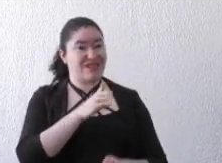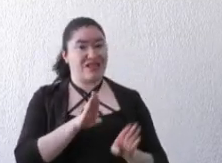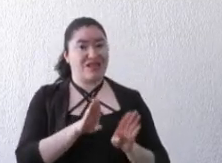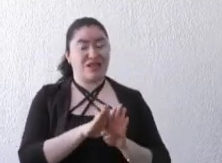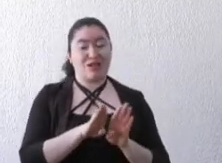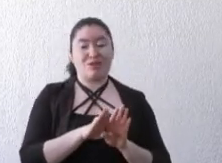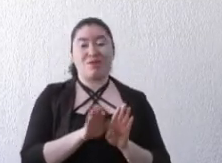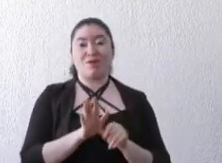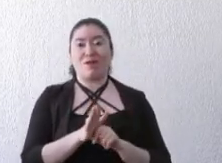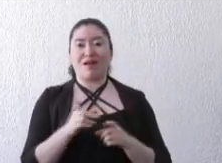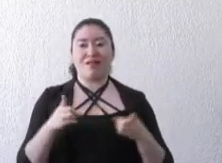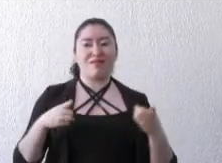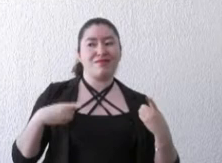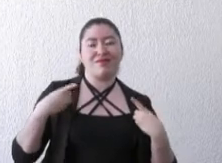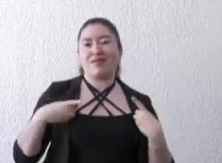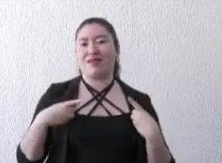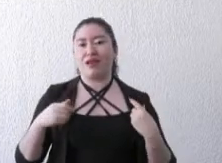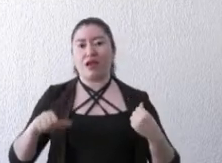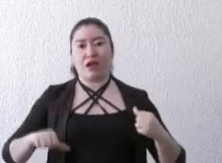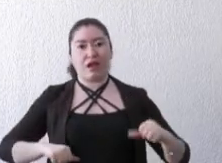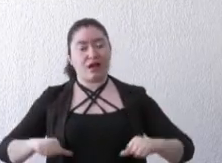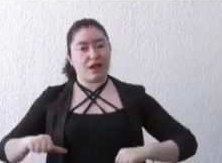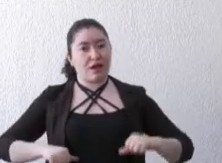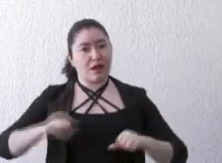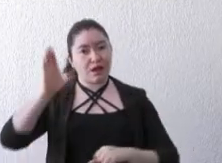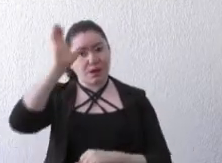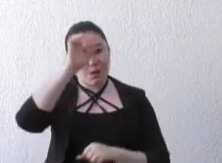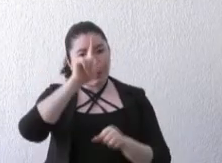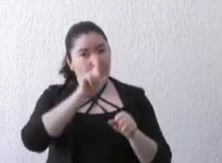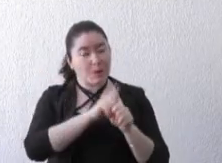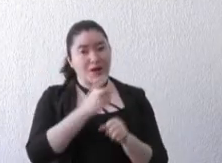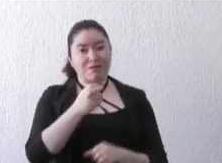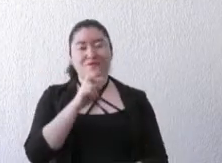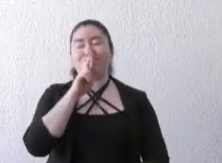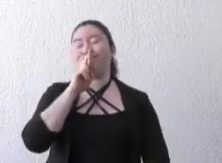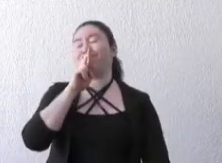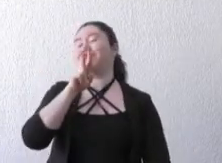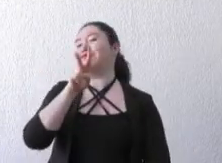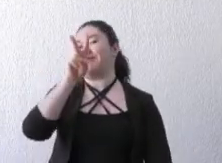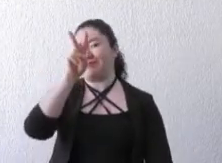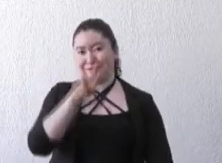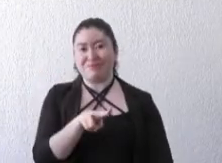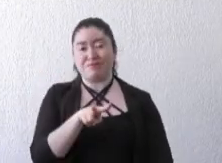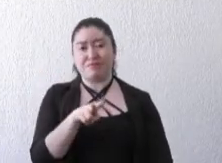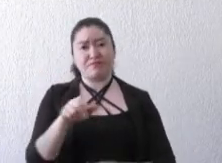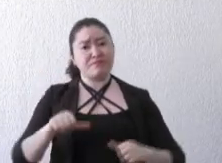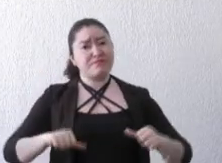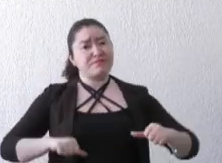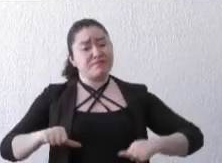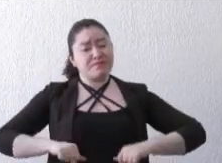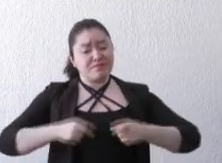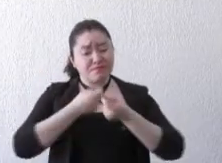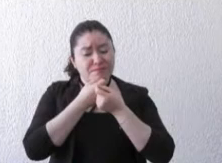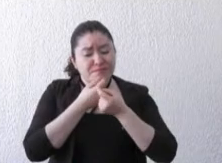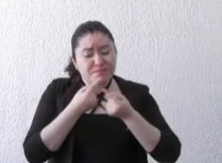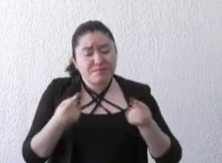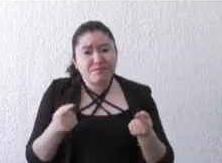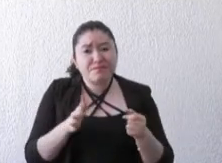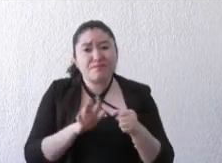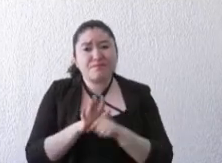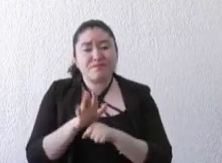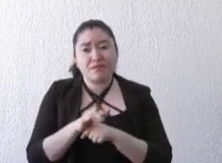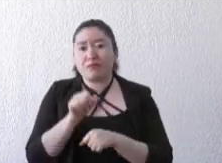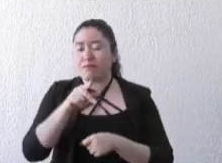que cualquier actividad cultural. O sea, es lo mejor que pueden tener. ¿Qué actividades pueden tener? Desde actividades